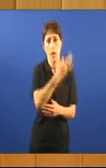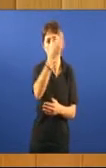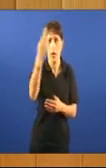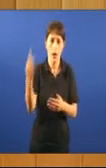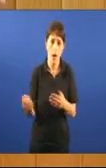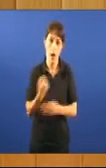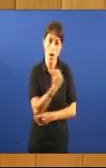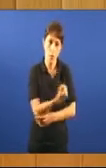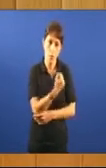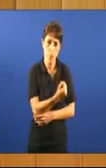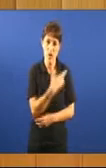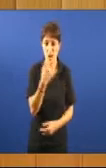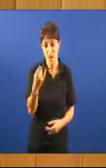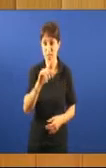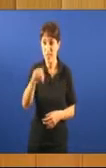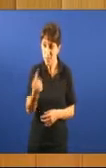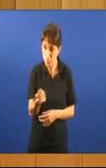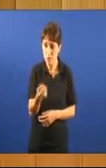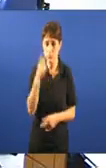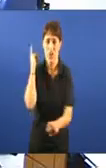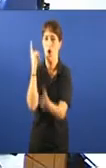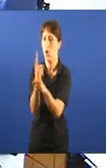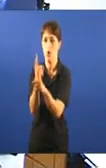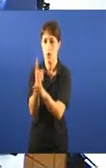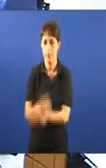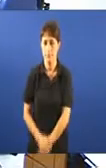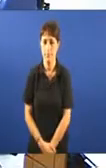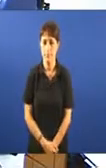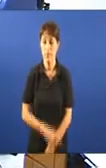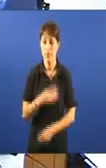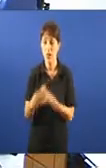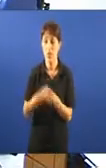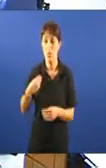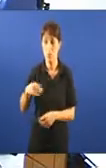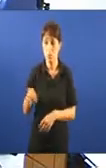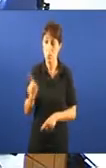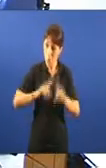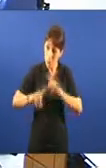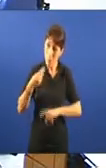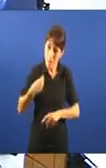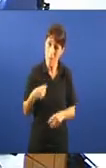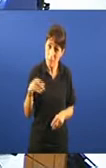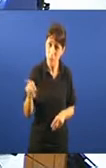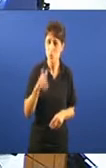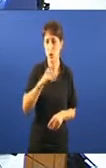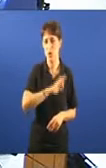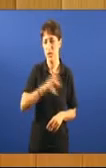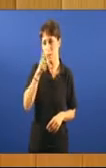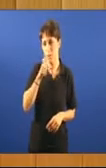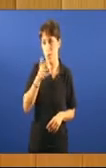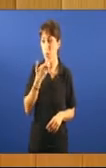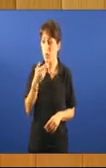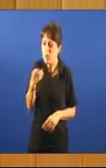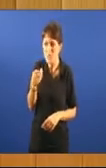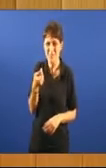pola tarde en contra en Madrid. Eso foi o que fixo vostede. Ese é o problema, señor Feijóo. Vostede non é